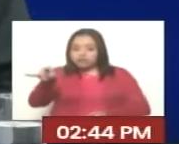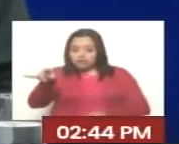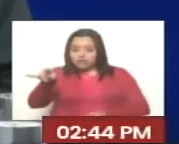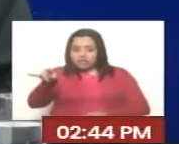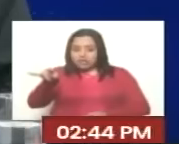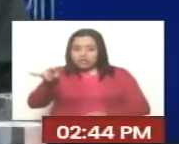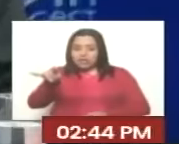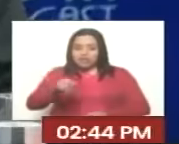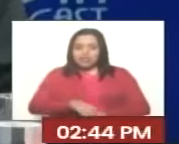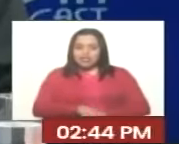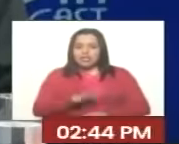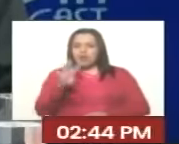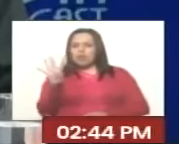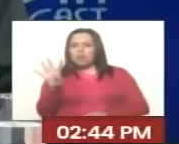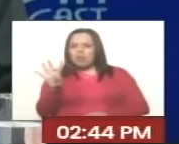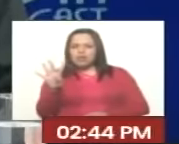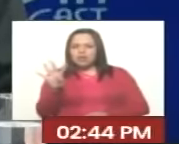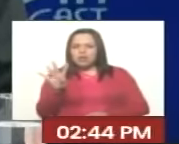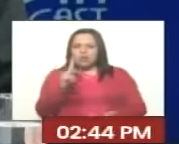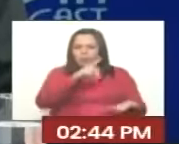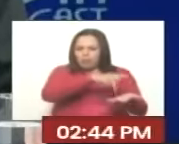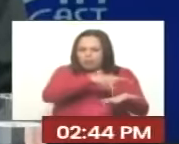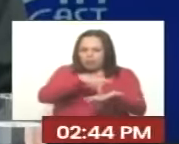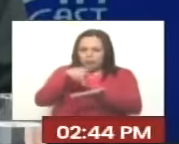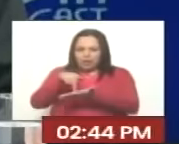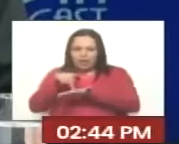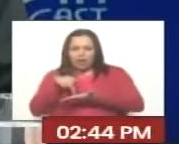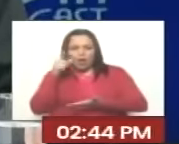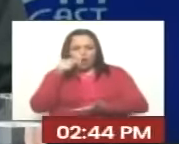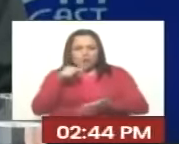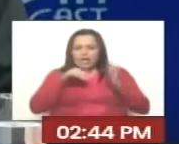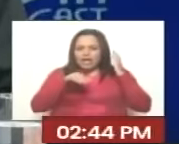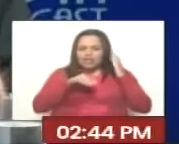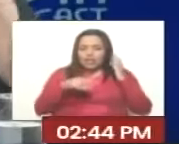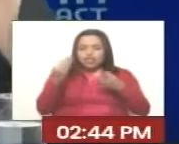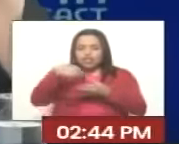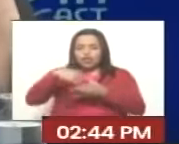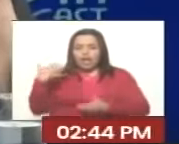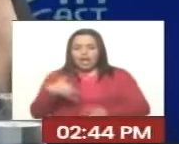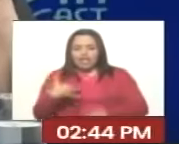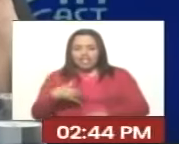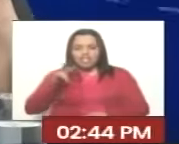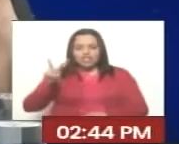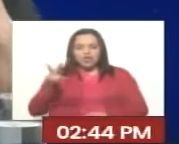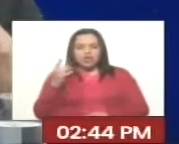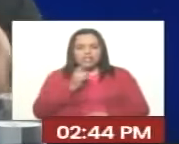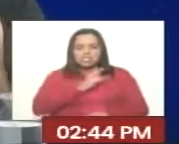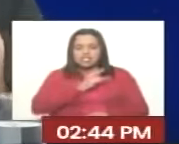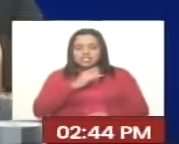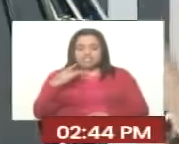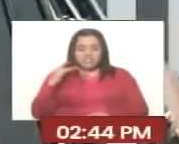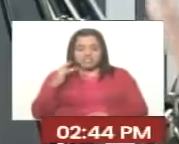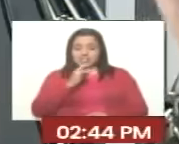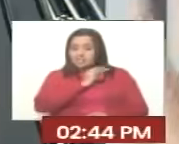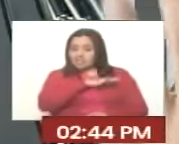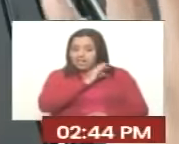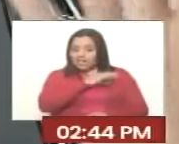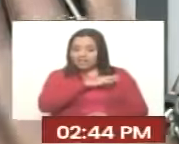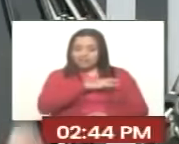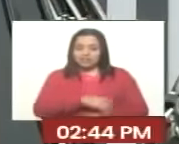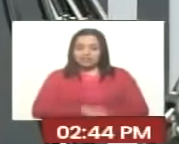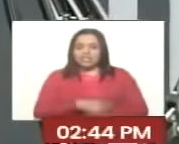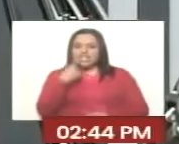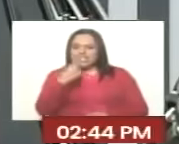gira de 4 conciertos de Canserbero en Argentina y 2 en Chile. Ella refiere que eso le